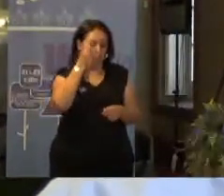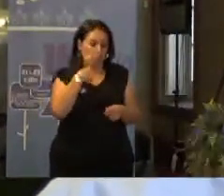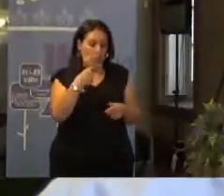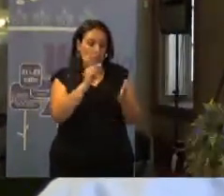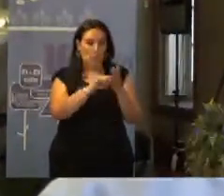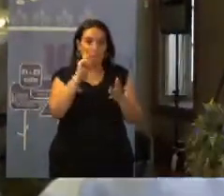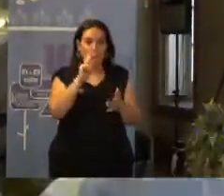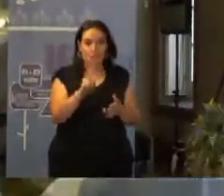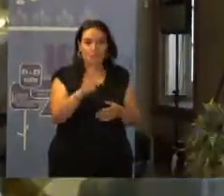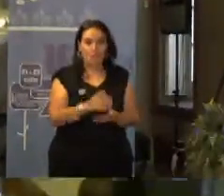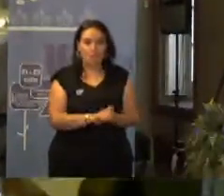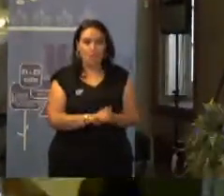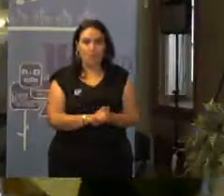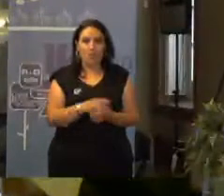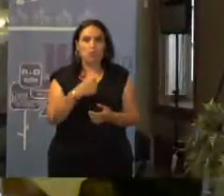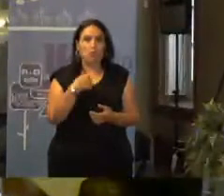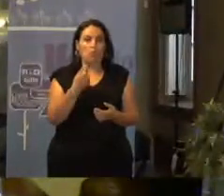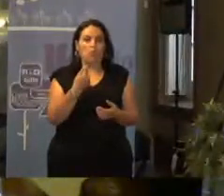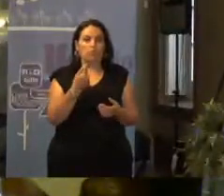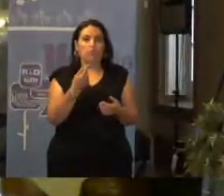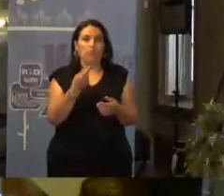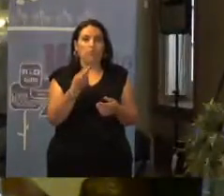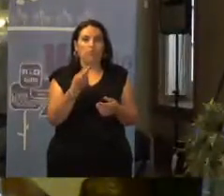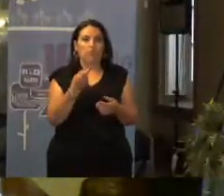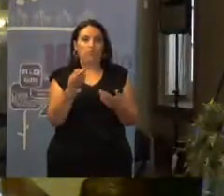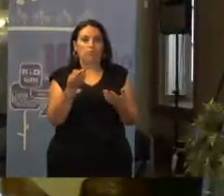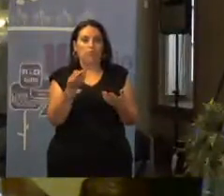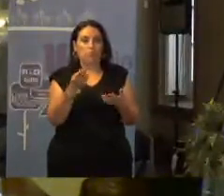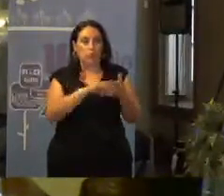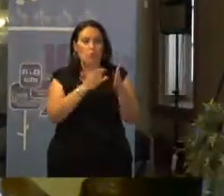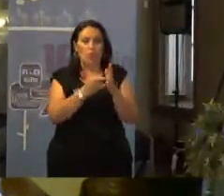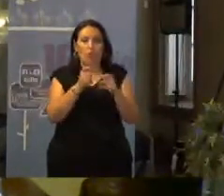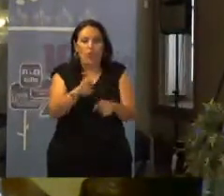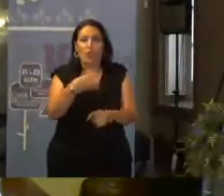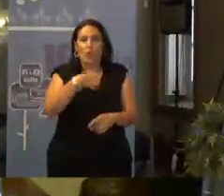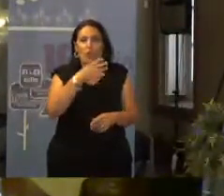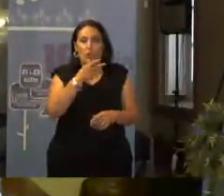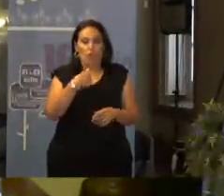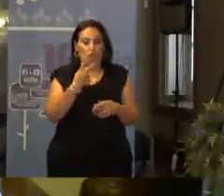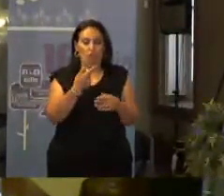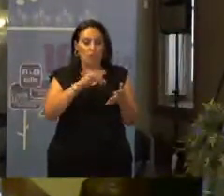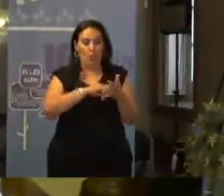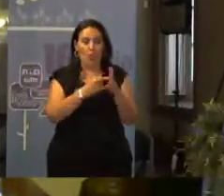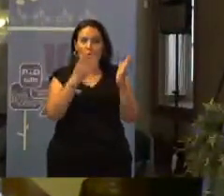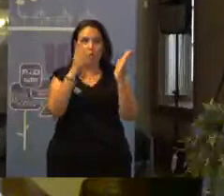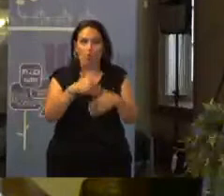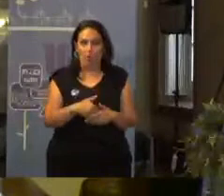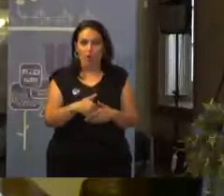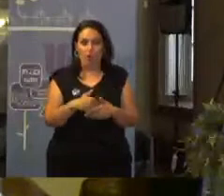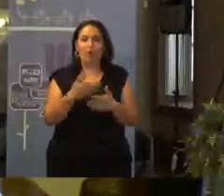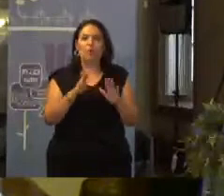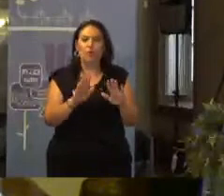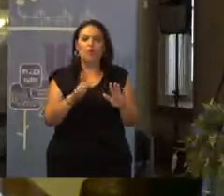eu decía, era non dar solución, non as temos, eu polo menos non as teño, senón que é un dos